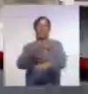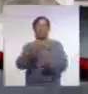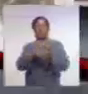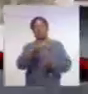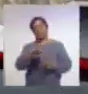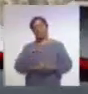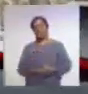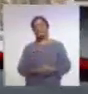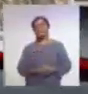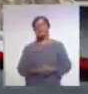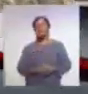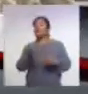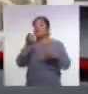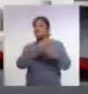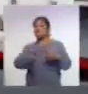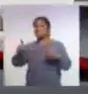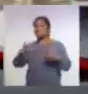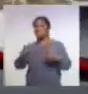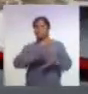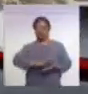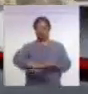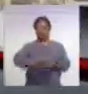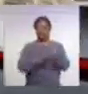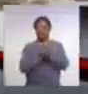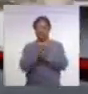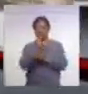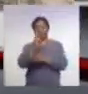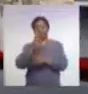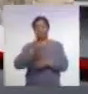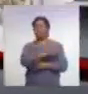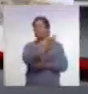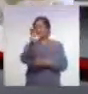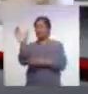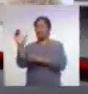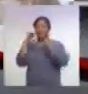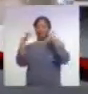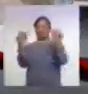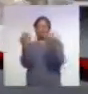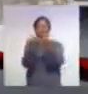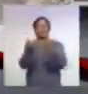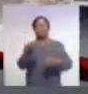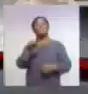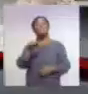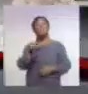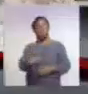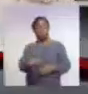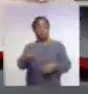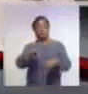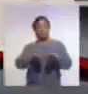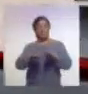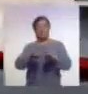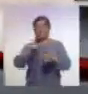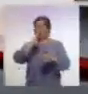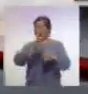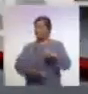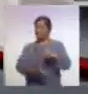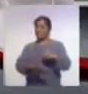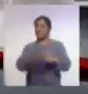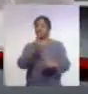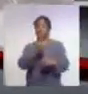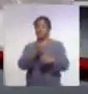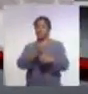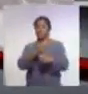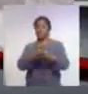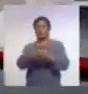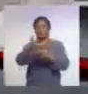Inicia la colocación de césped en la cancha del Estadio Tlahuicole. Con estos trabajos concluirá ya la primera etapa del proyecto